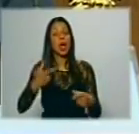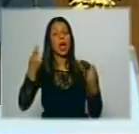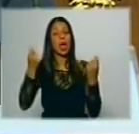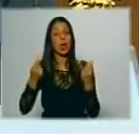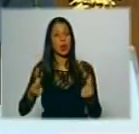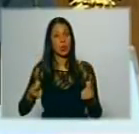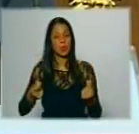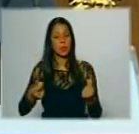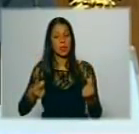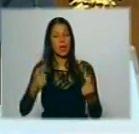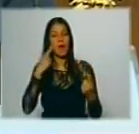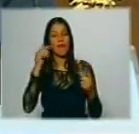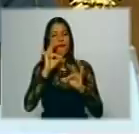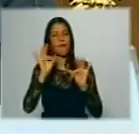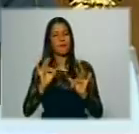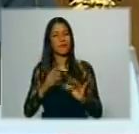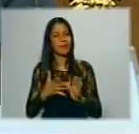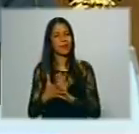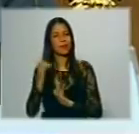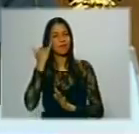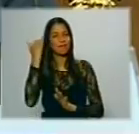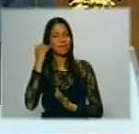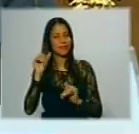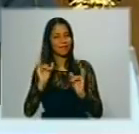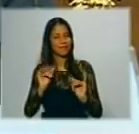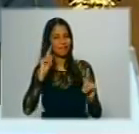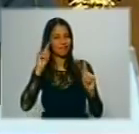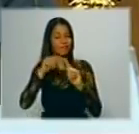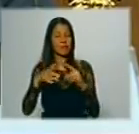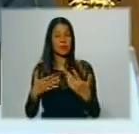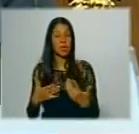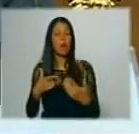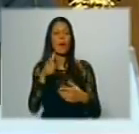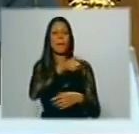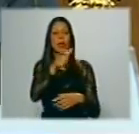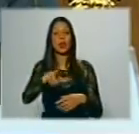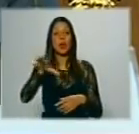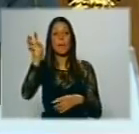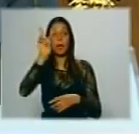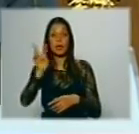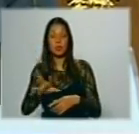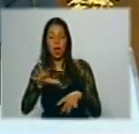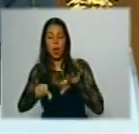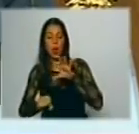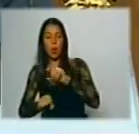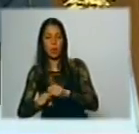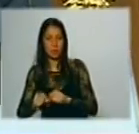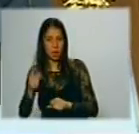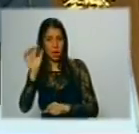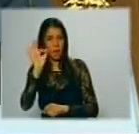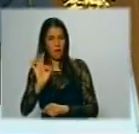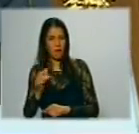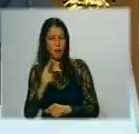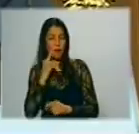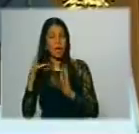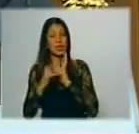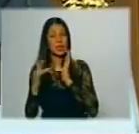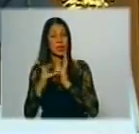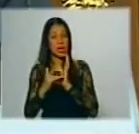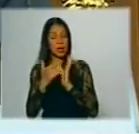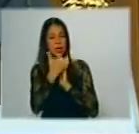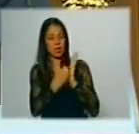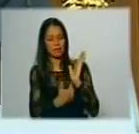económica y su carácter estratégico, en beneficio de la población, así como los criterios técnicos para